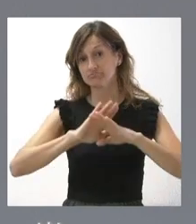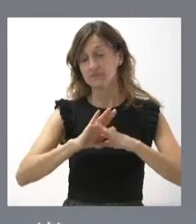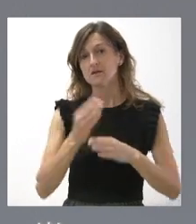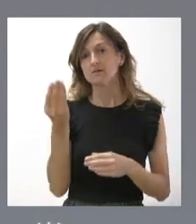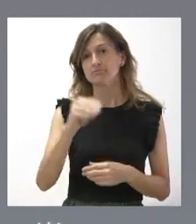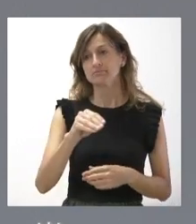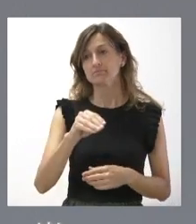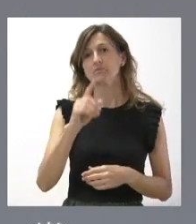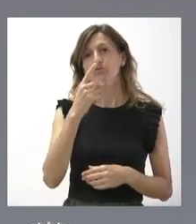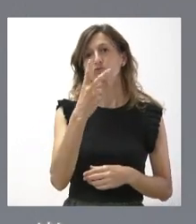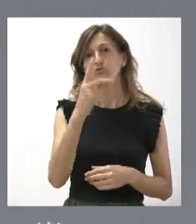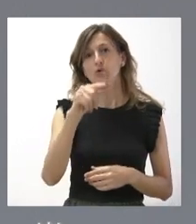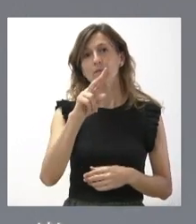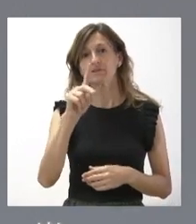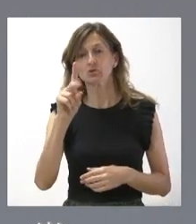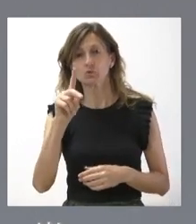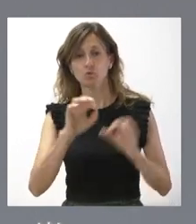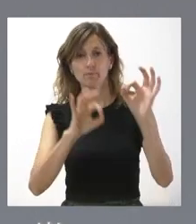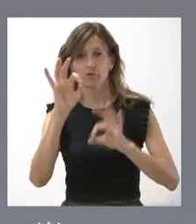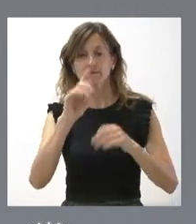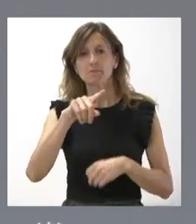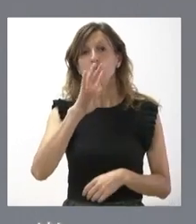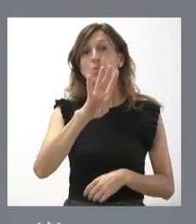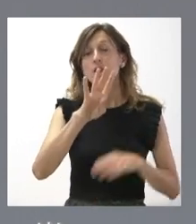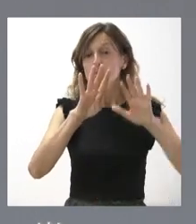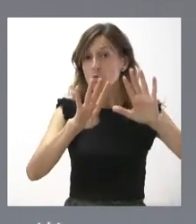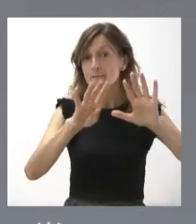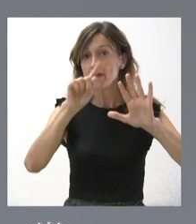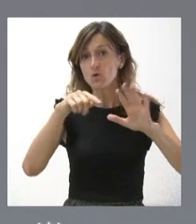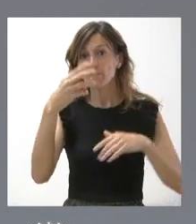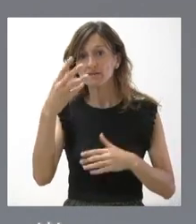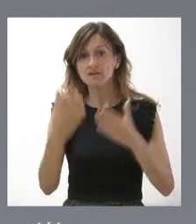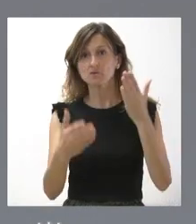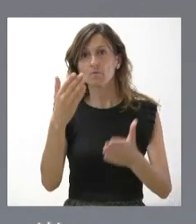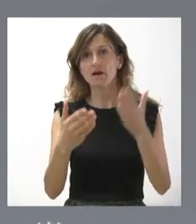2,21 respecto a 22 y un 9,3 respecto a